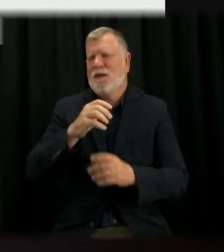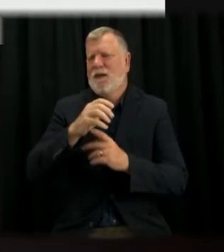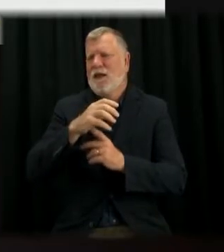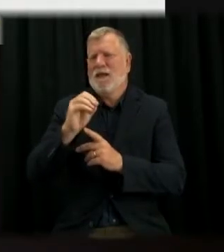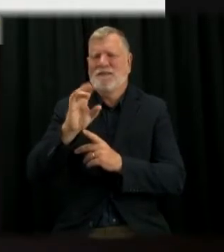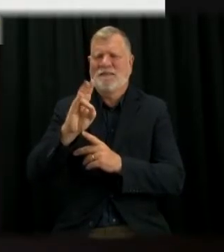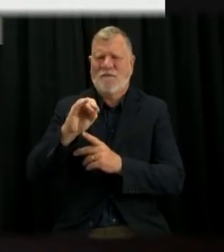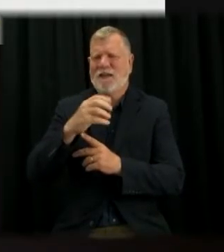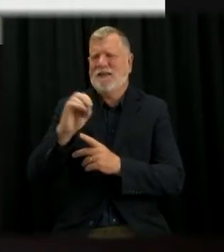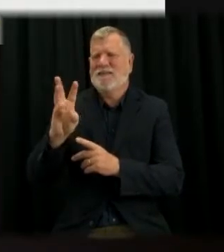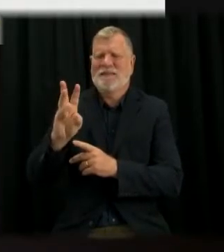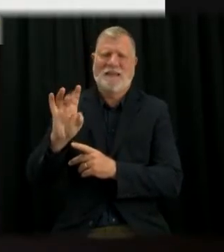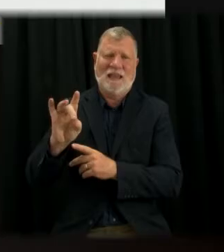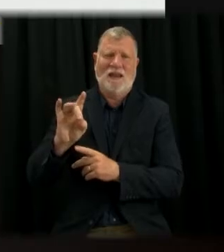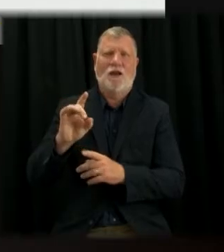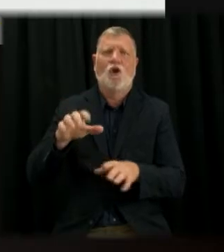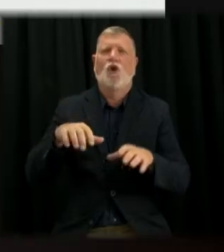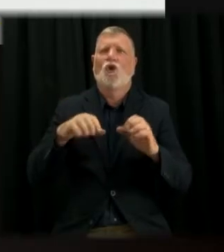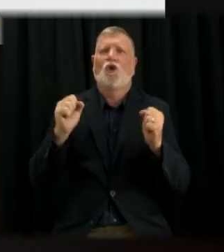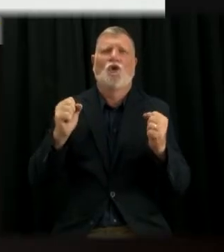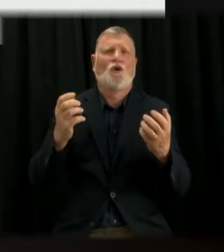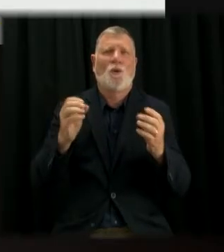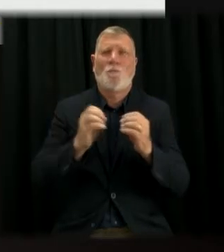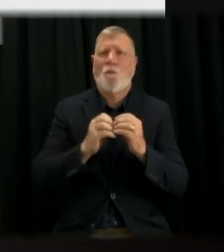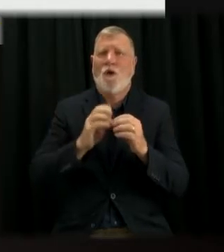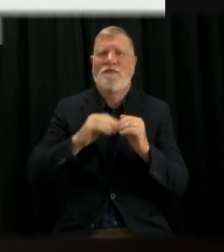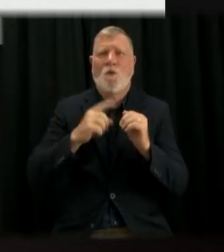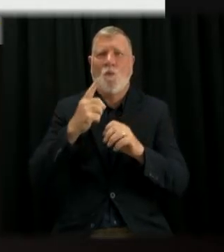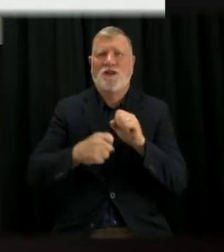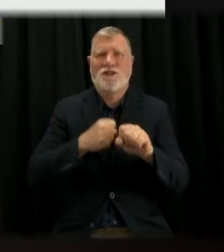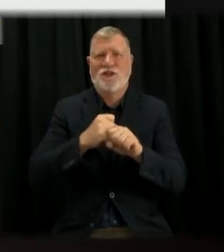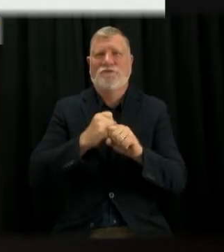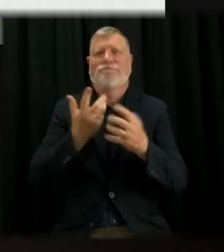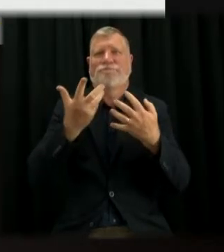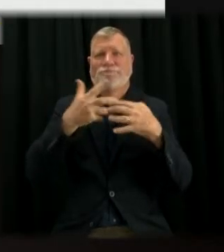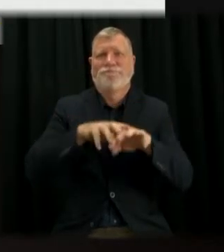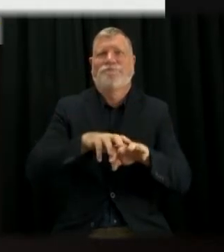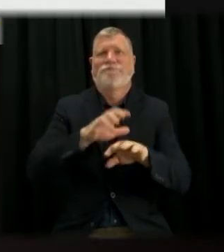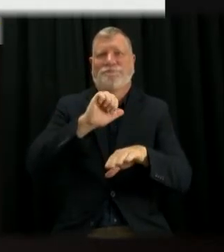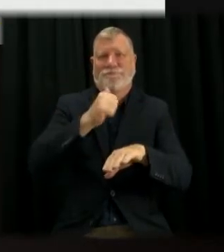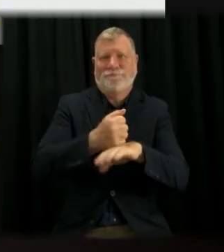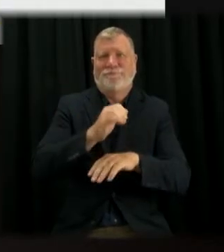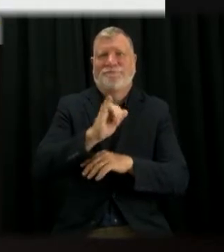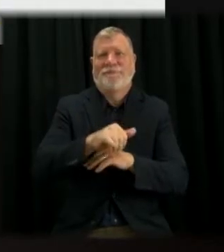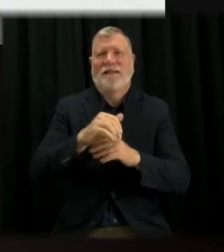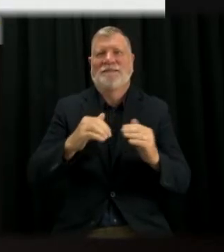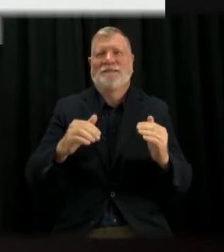GASB 70 y C78 tomó más de un año para implantarlo.